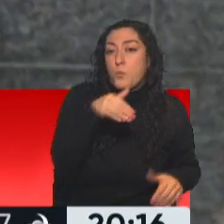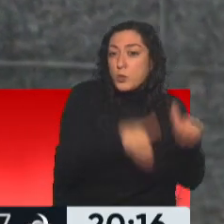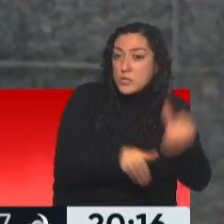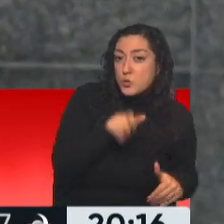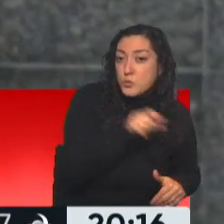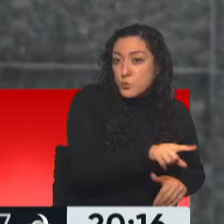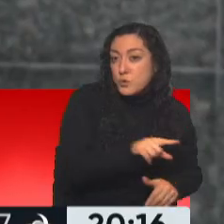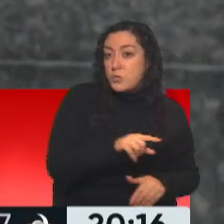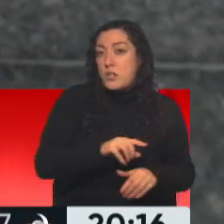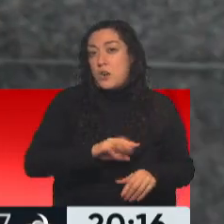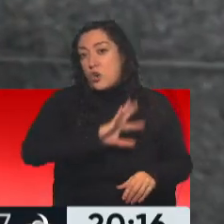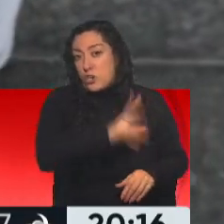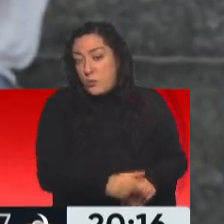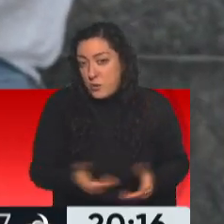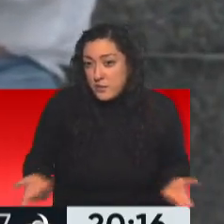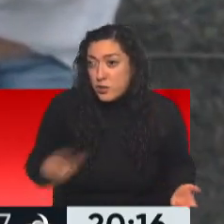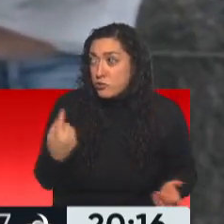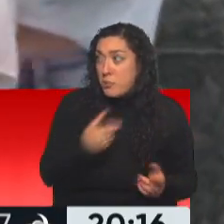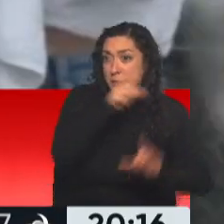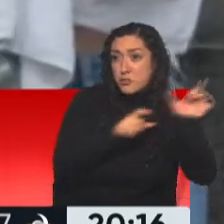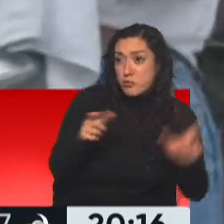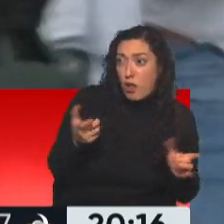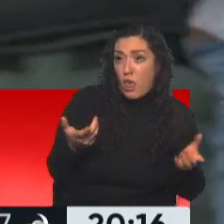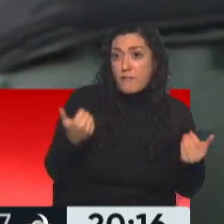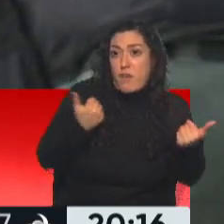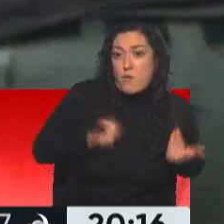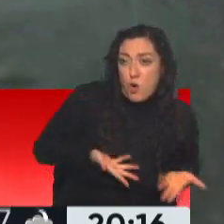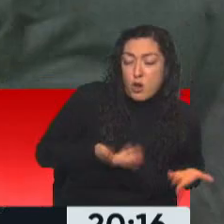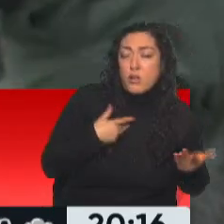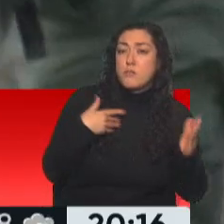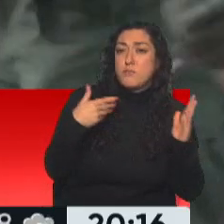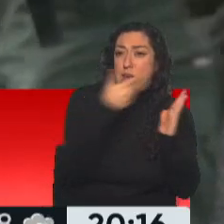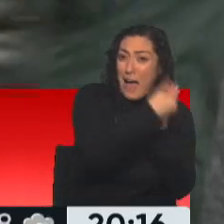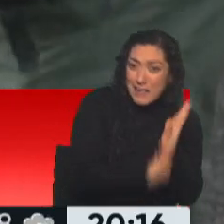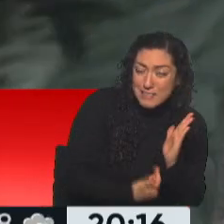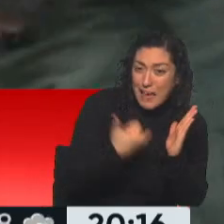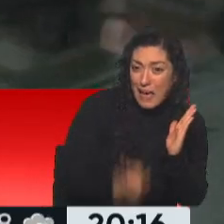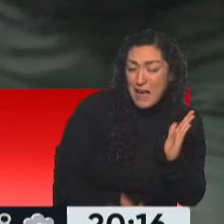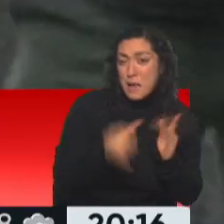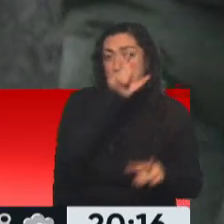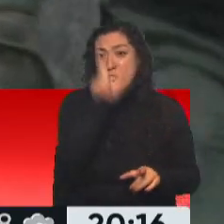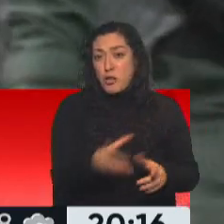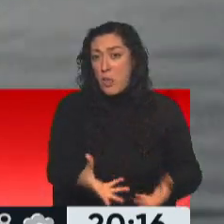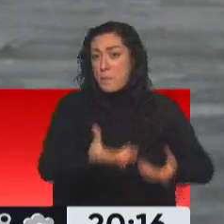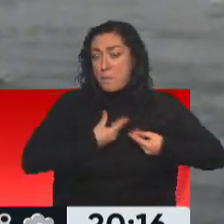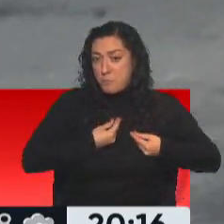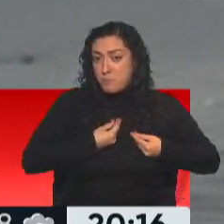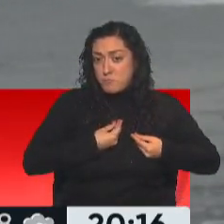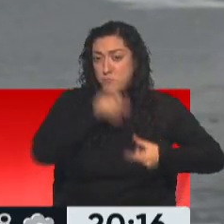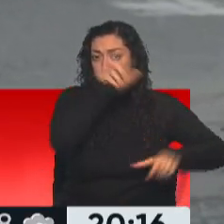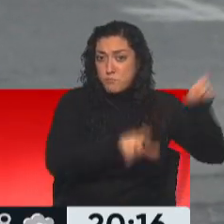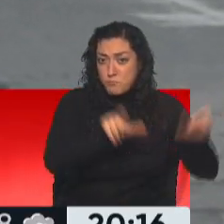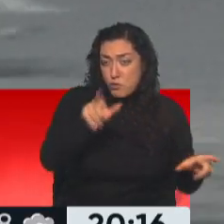las actas, tenemos las pruebas, tenemos la gente, tenemos el respaldo de los venezolanos que salieron a votar y saben qué fue lo